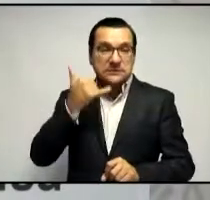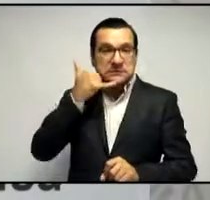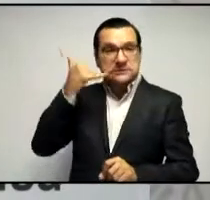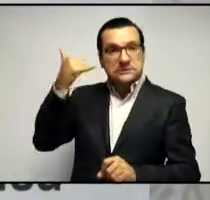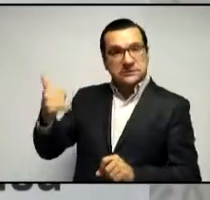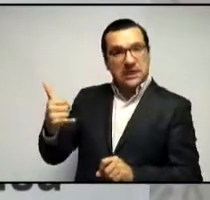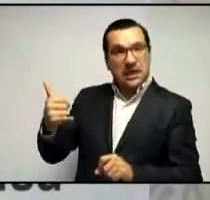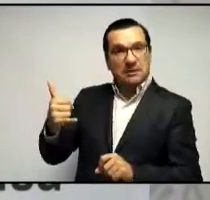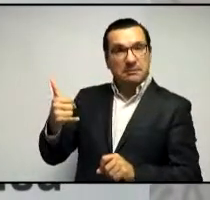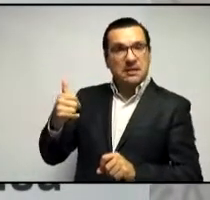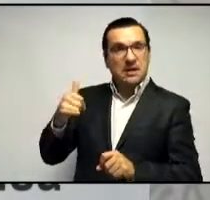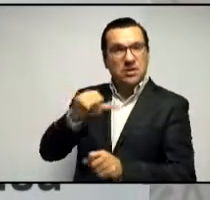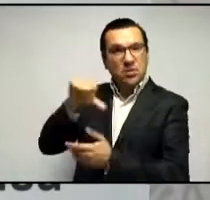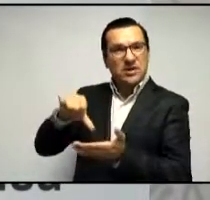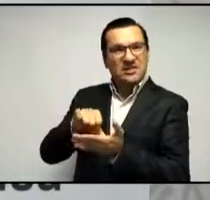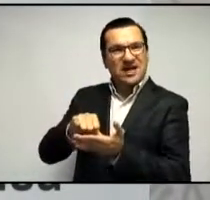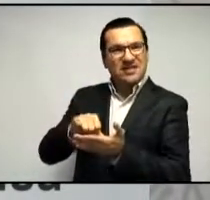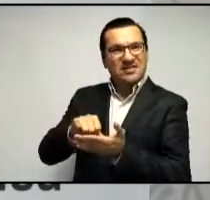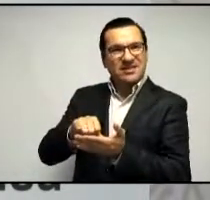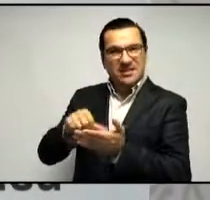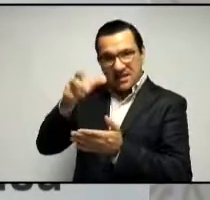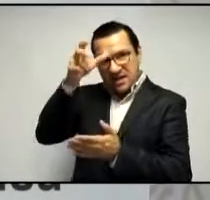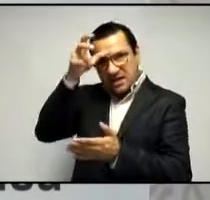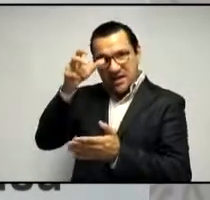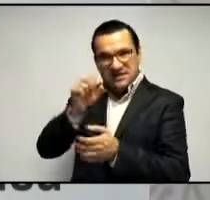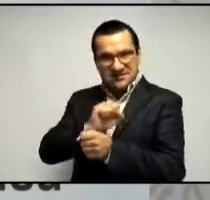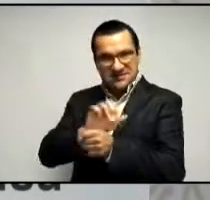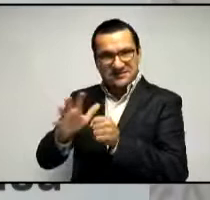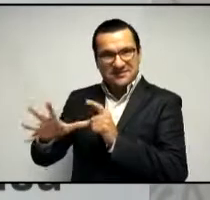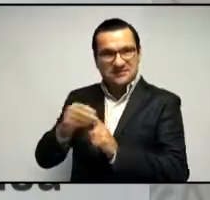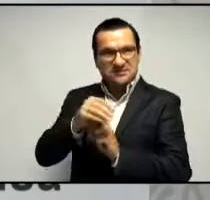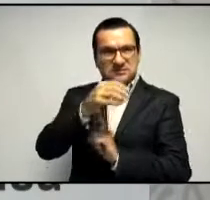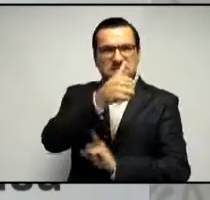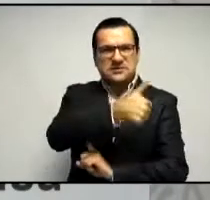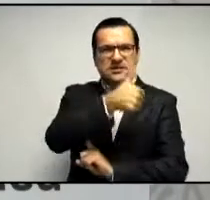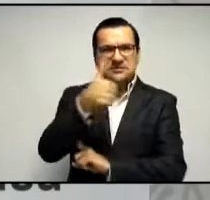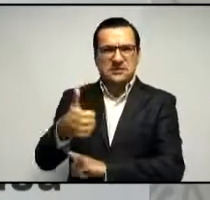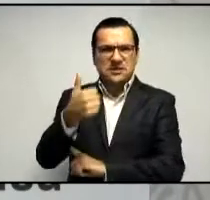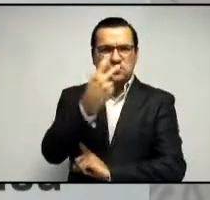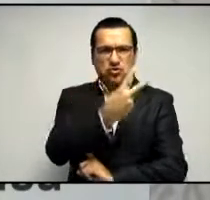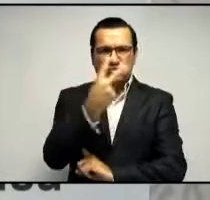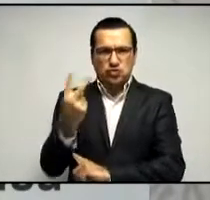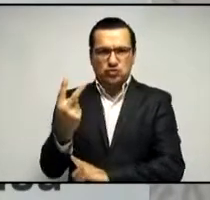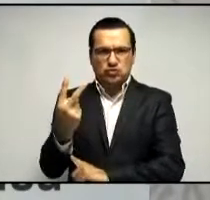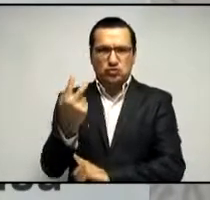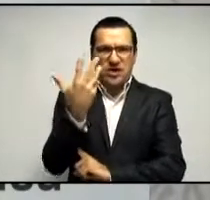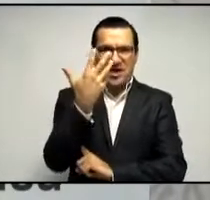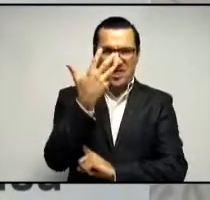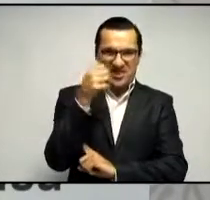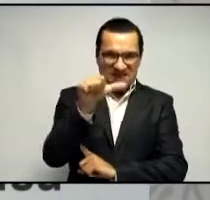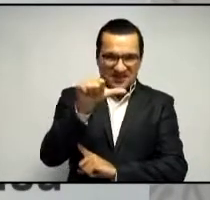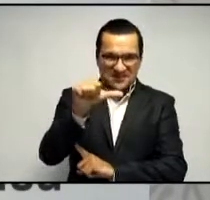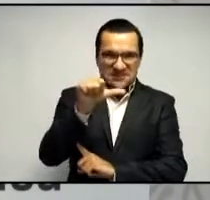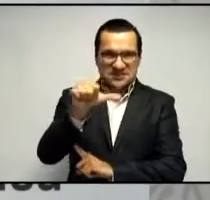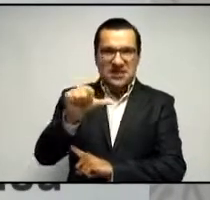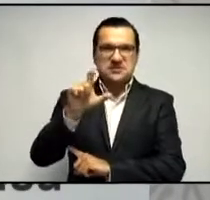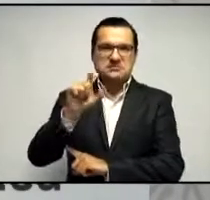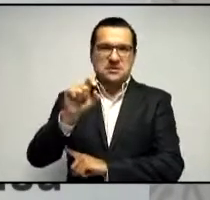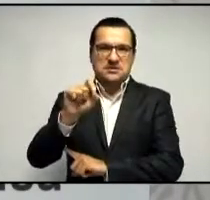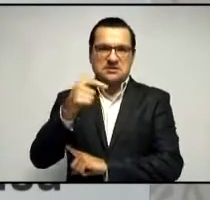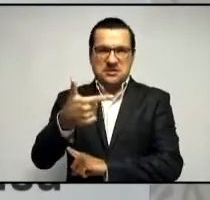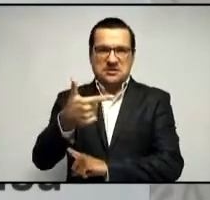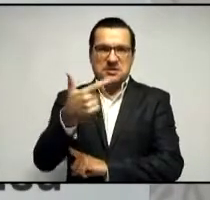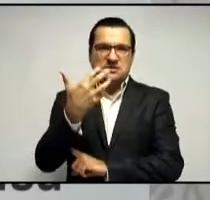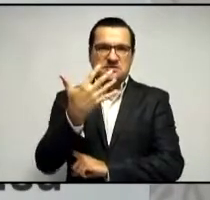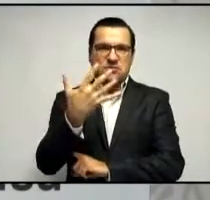línea de unidad de inteligencia epidemiológica 66 22 16 27